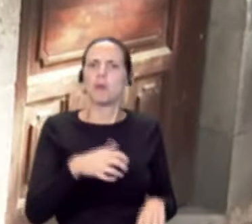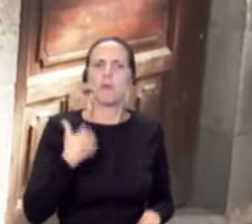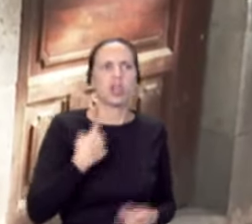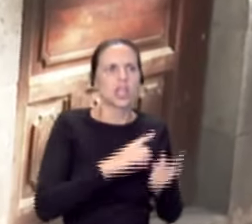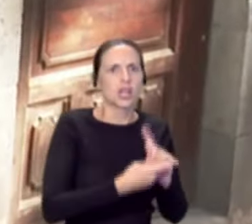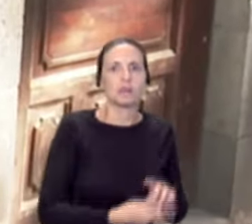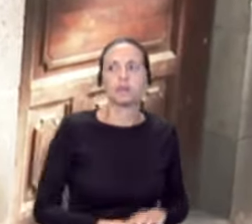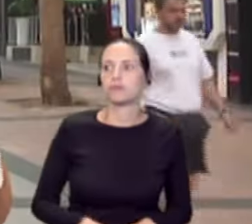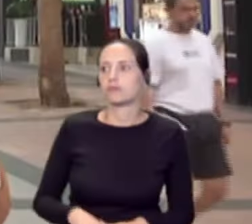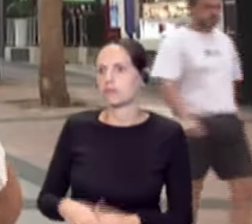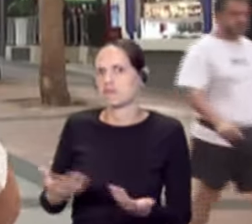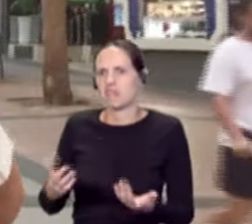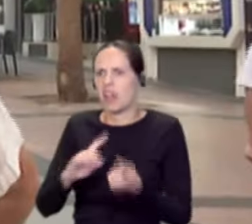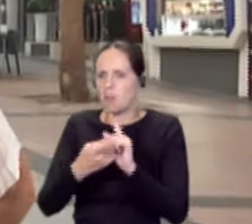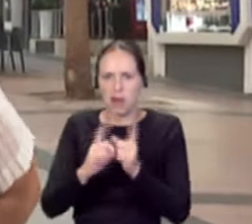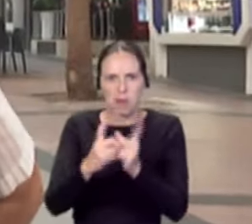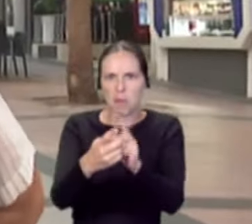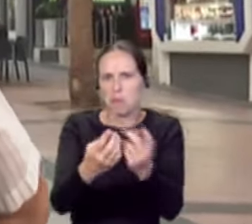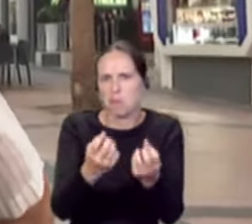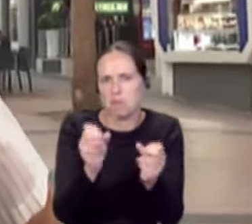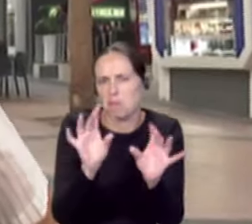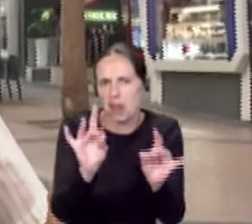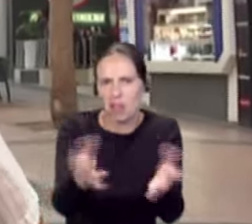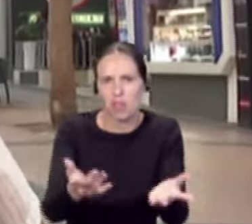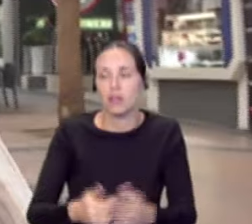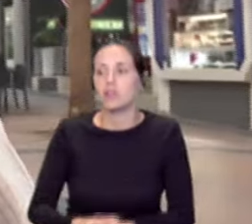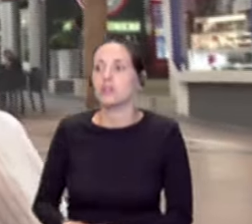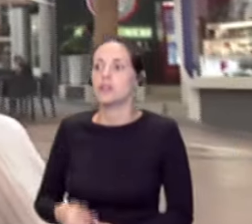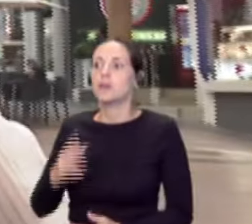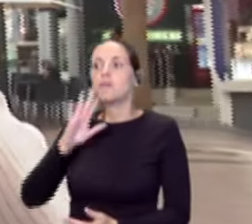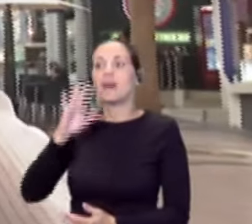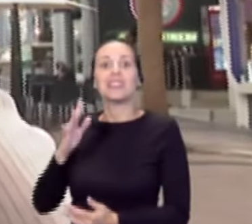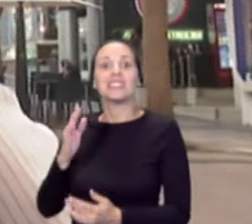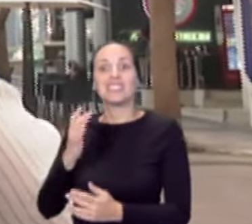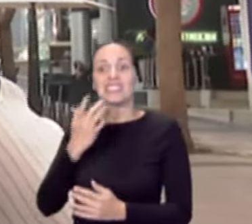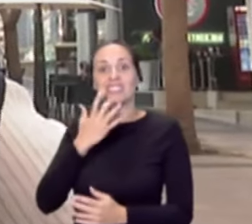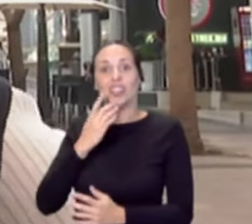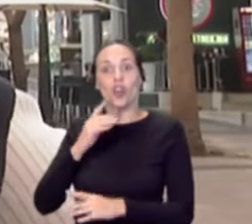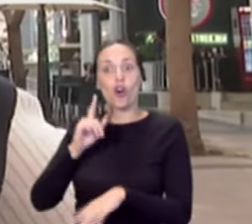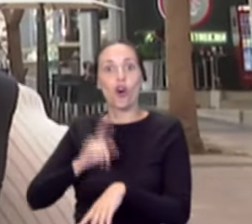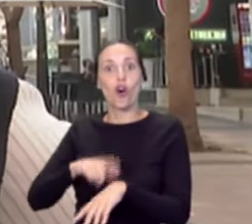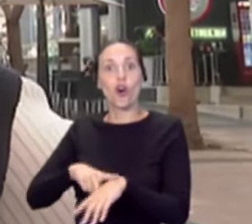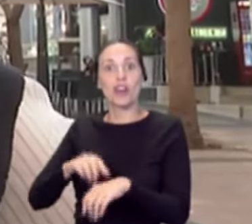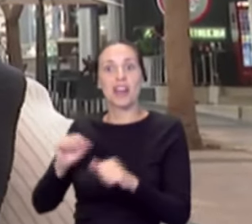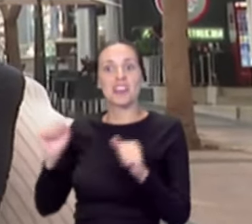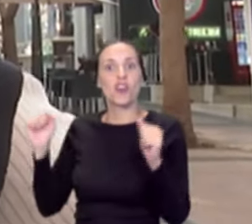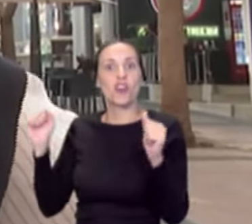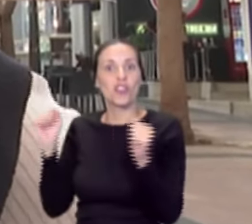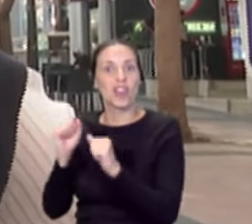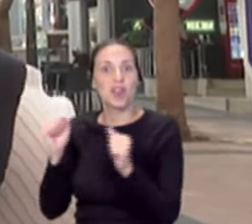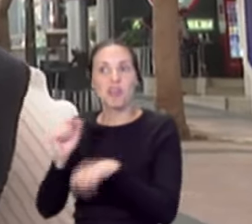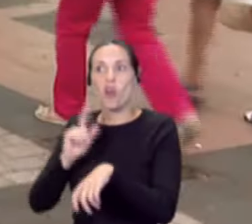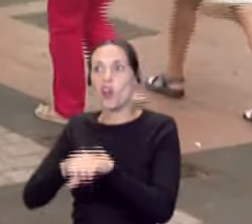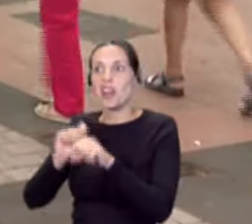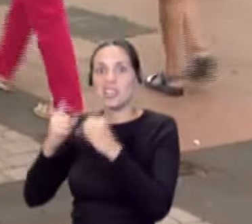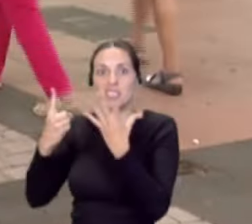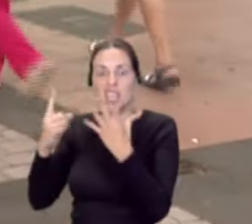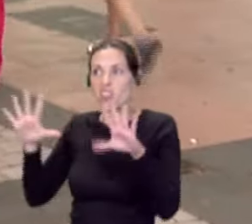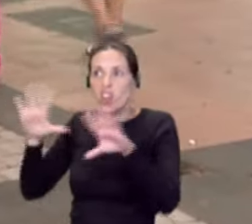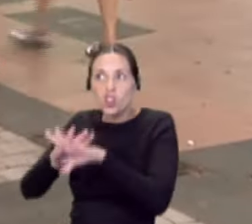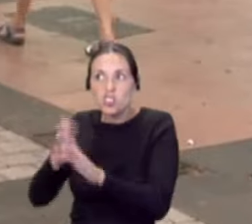cambiando continuamente. ¿No tienes la sensación de que aprovechas más el día con el horario de invierno a las 6 de la tarde y es de noche?